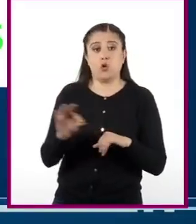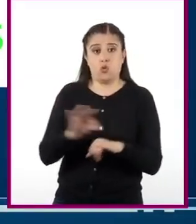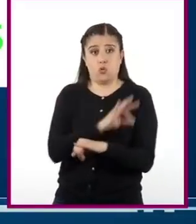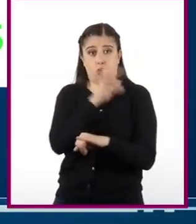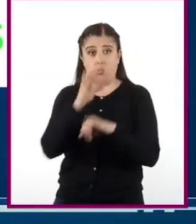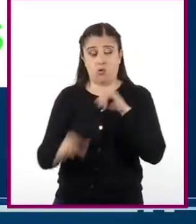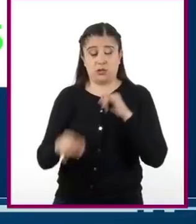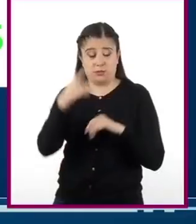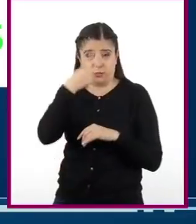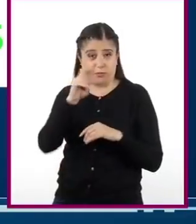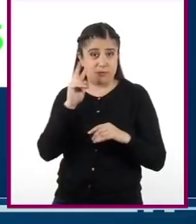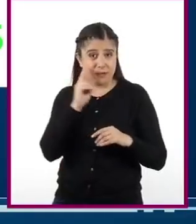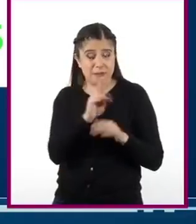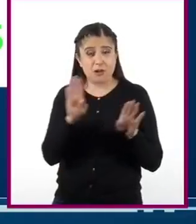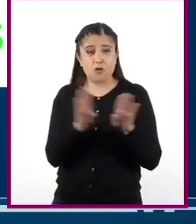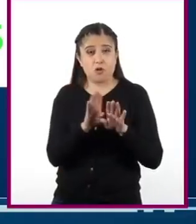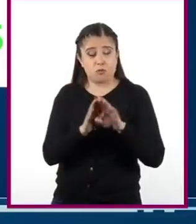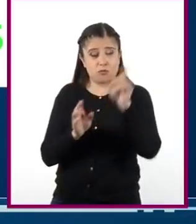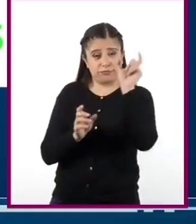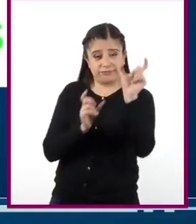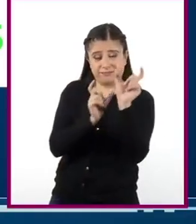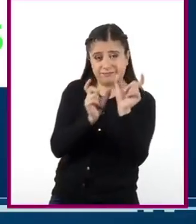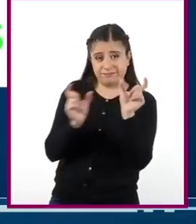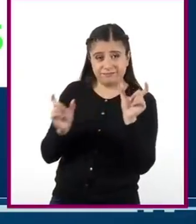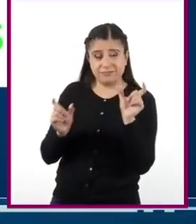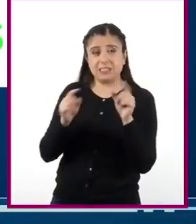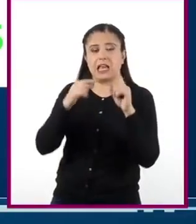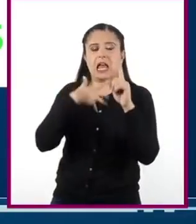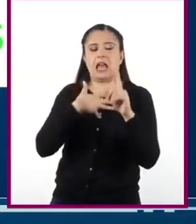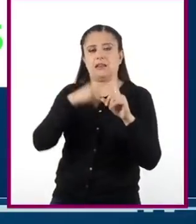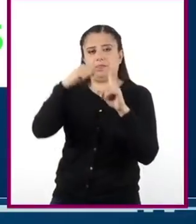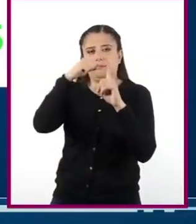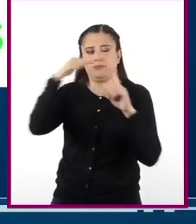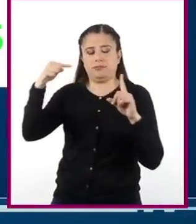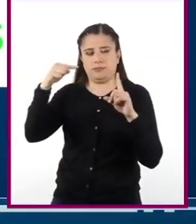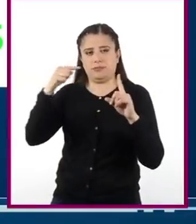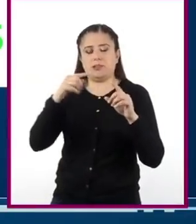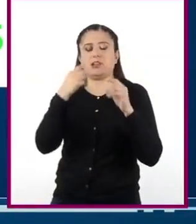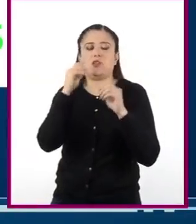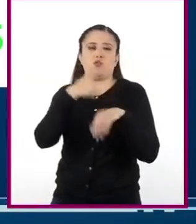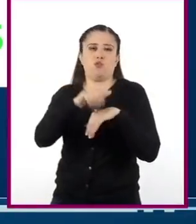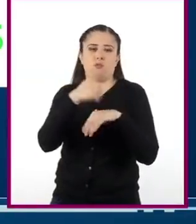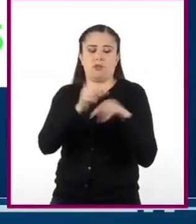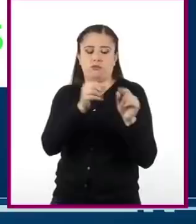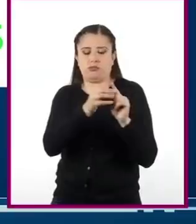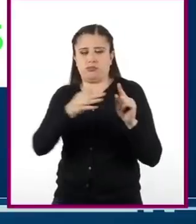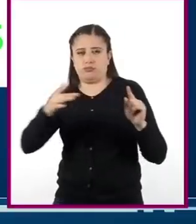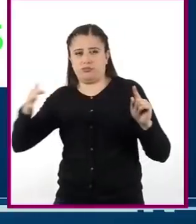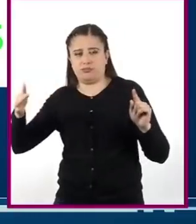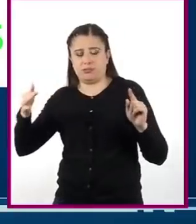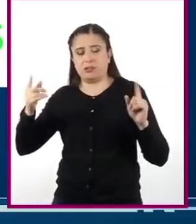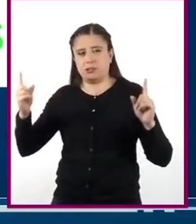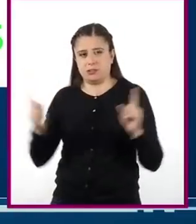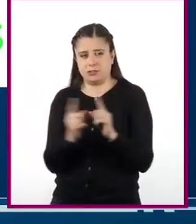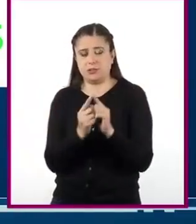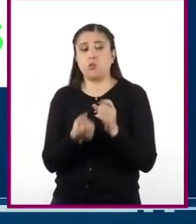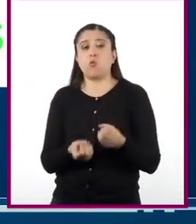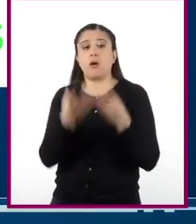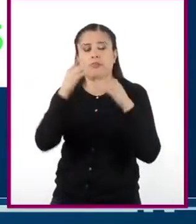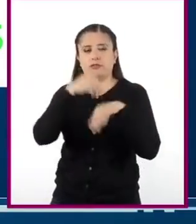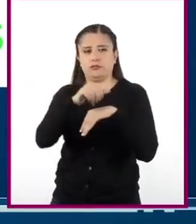último, para establecer la amplitud de los intervalos, se divide el recorrido o rango de los datos entre el número de intervalos